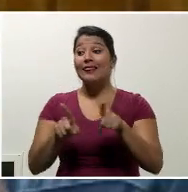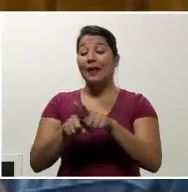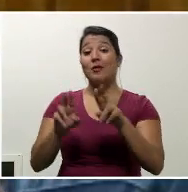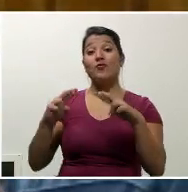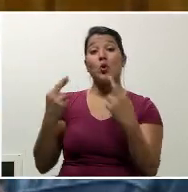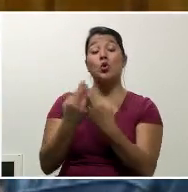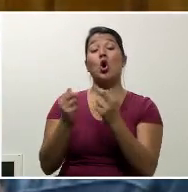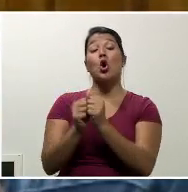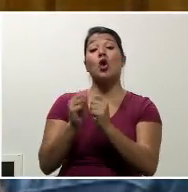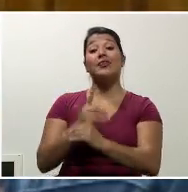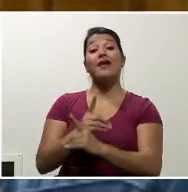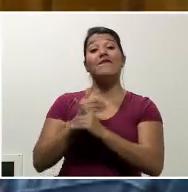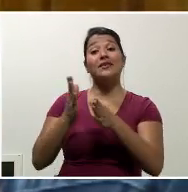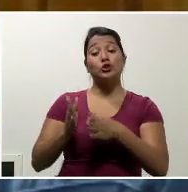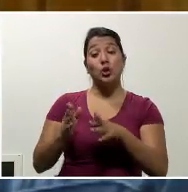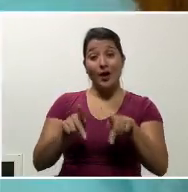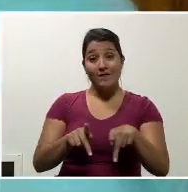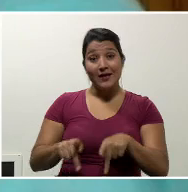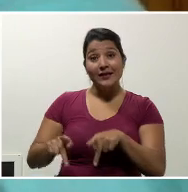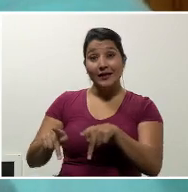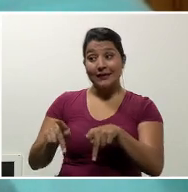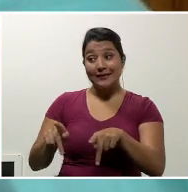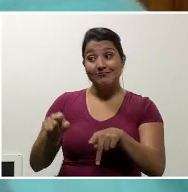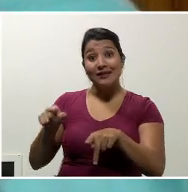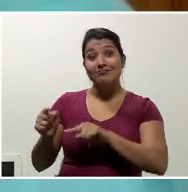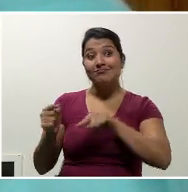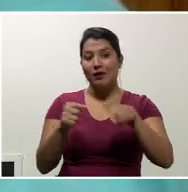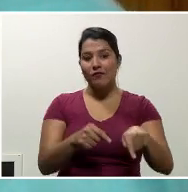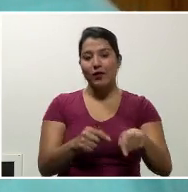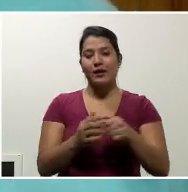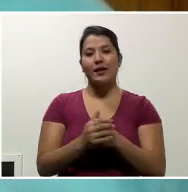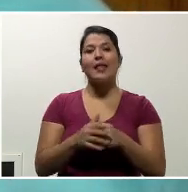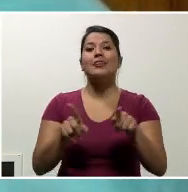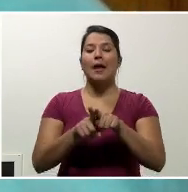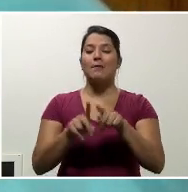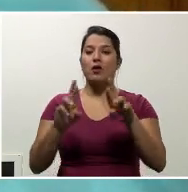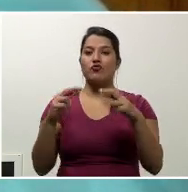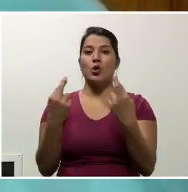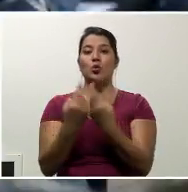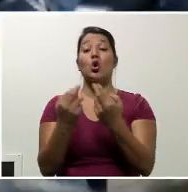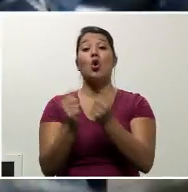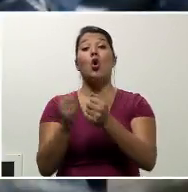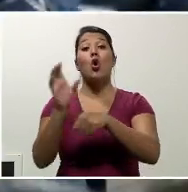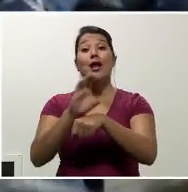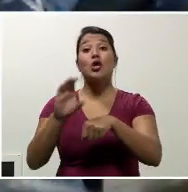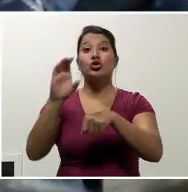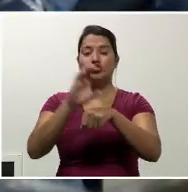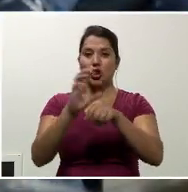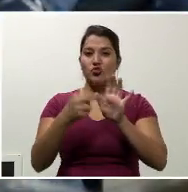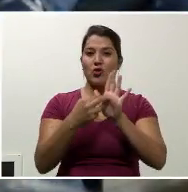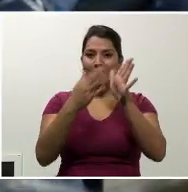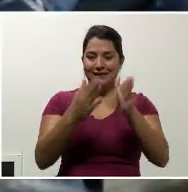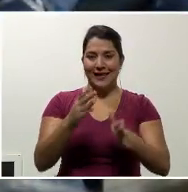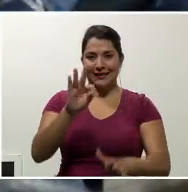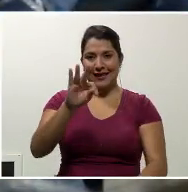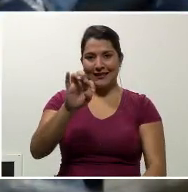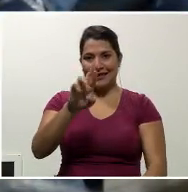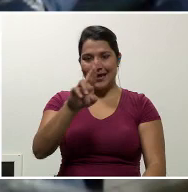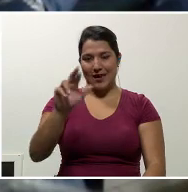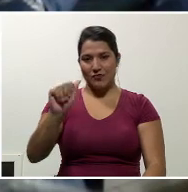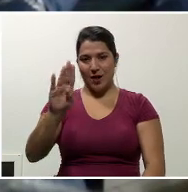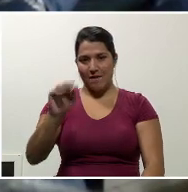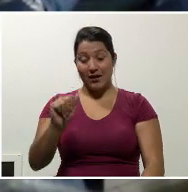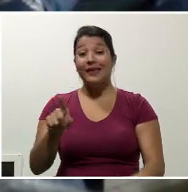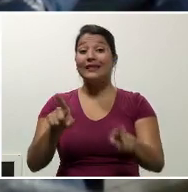Catalina Crespo, defensora de los habitantes, quien ha estado en la zona. También se reunió con el Consejo de Mayores Brorán de Térraba y tuvieron una reunión con